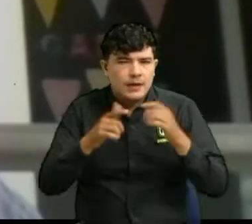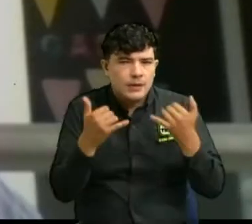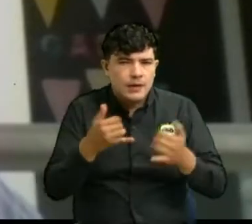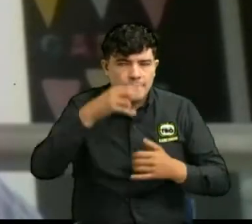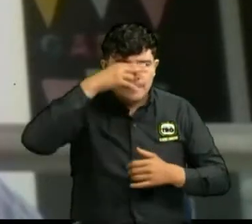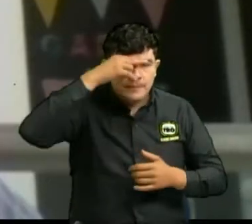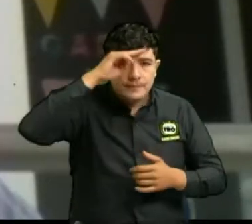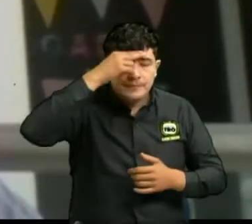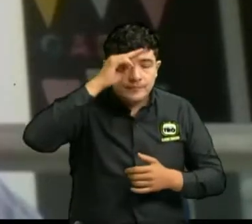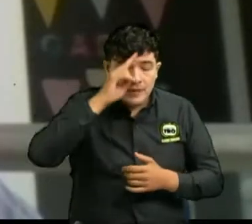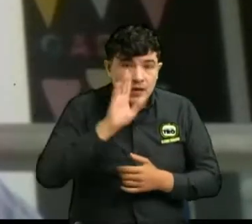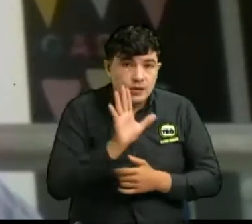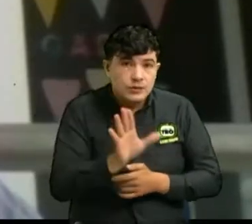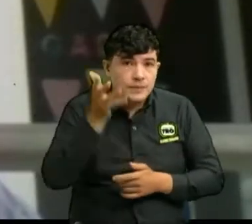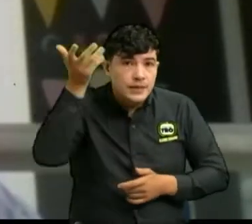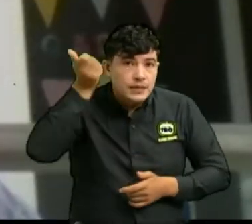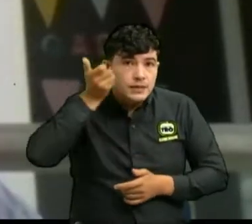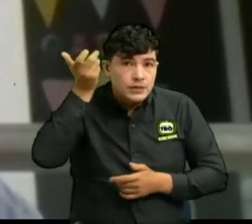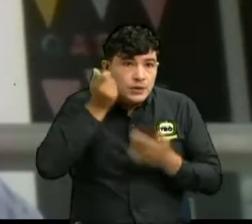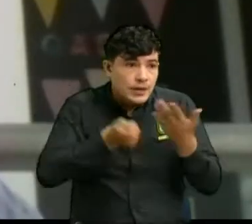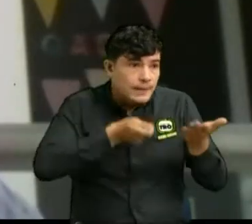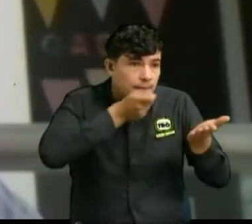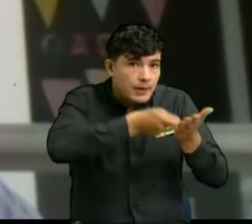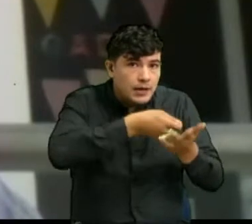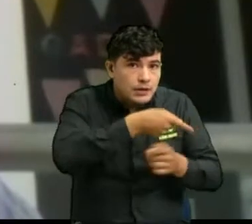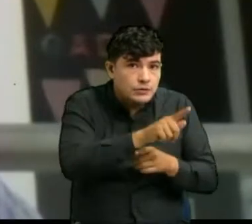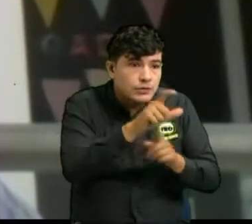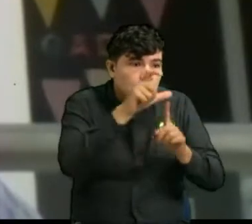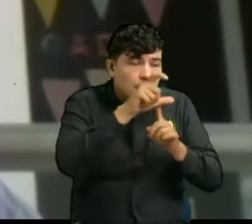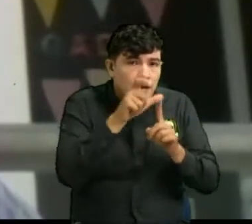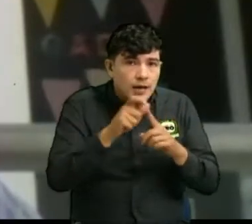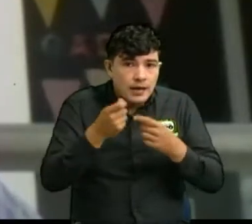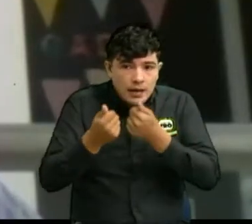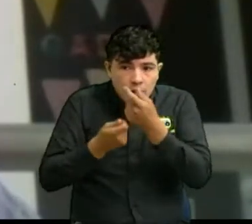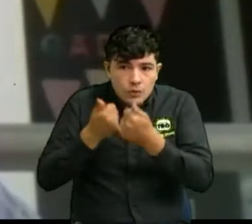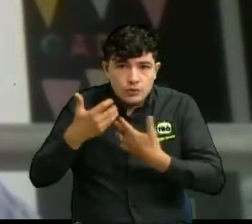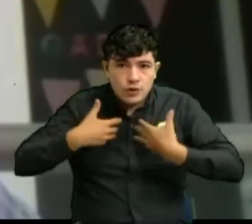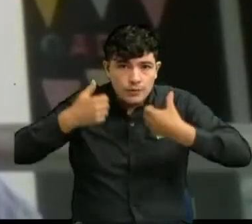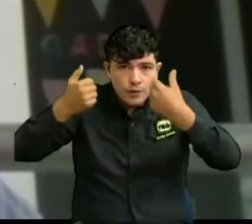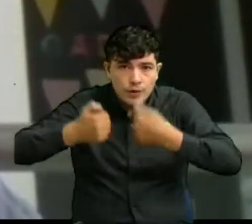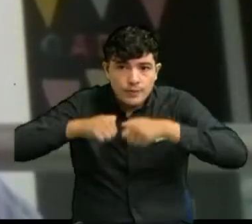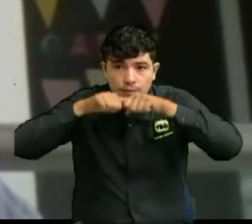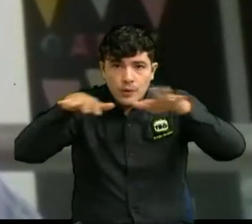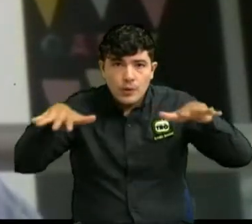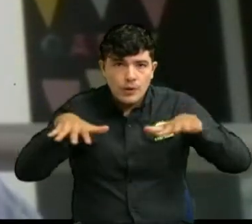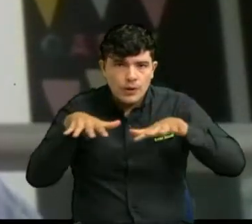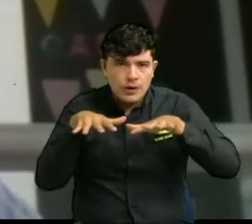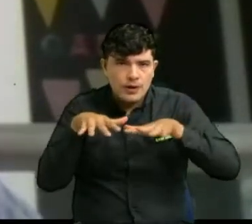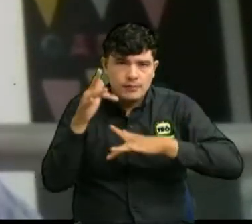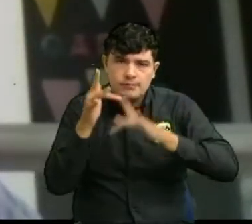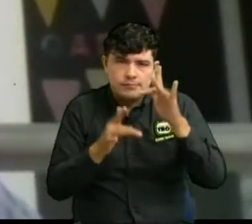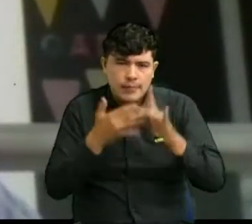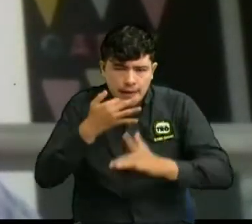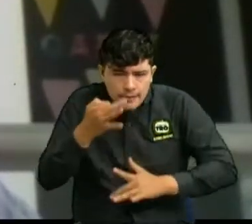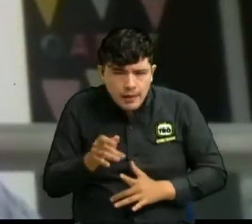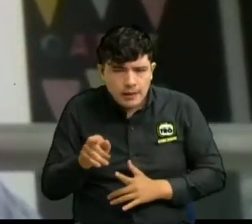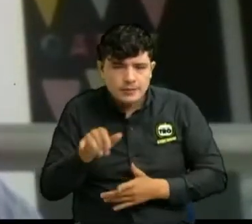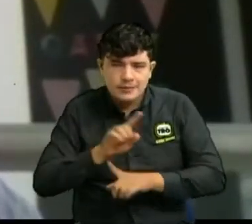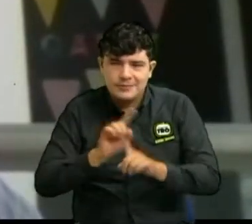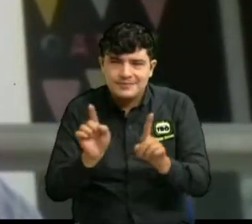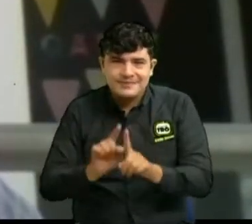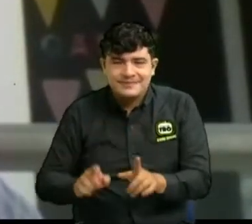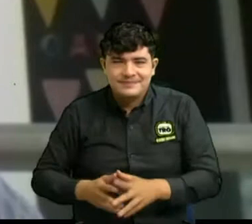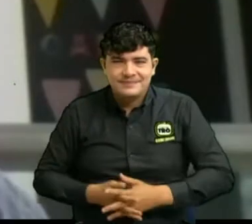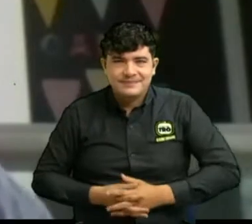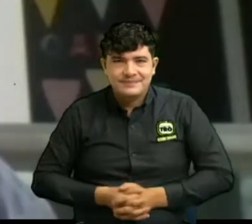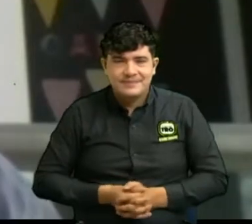interpretación de que la pensión que paga Colpensiones proviene de recursos del Tesoro Público no es del todo cierta,